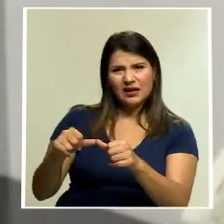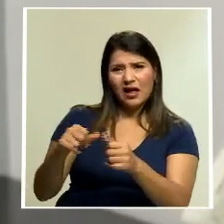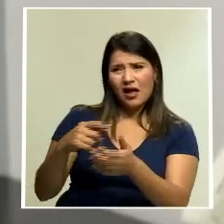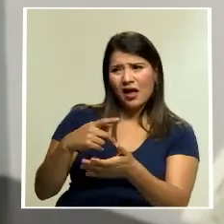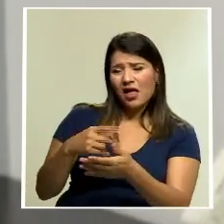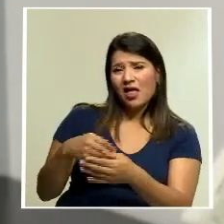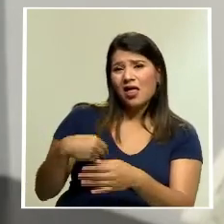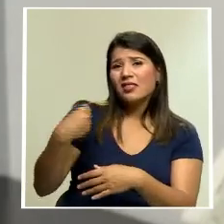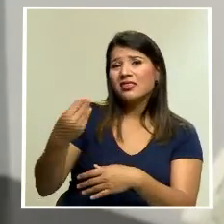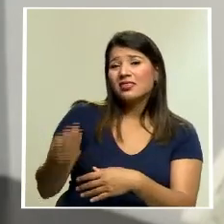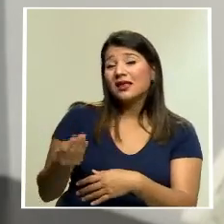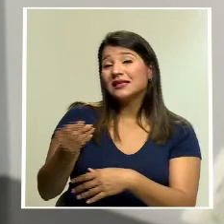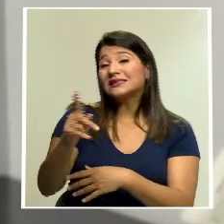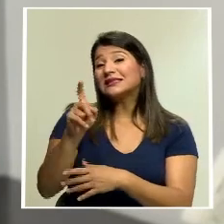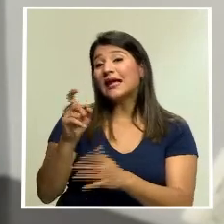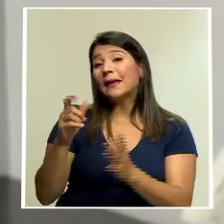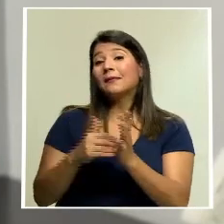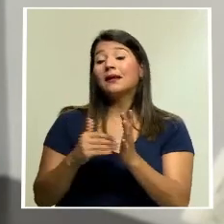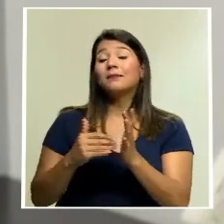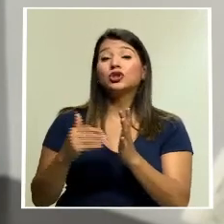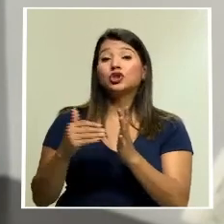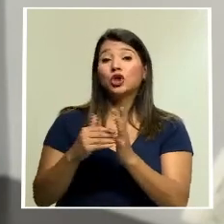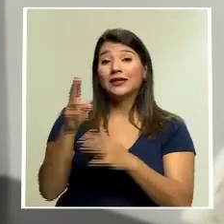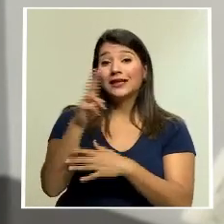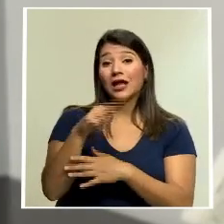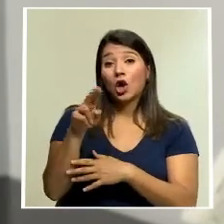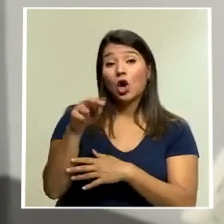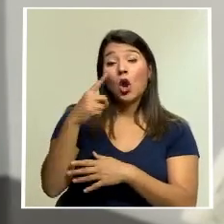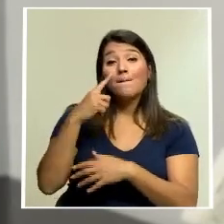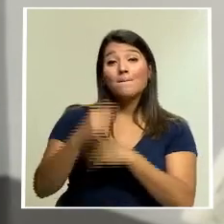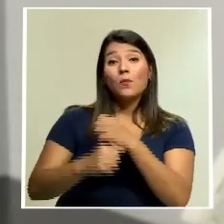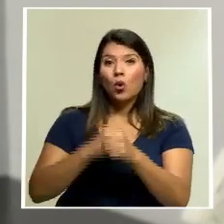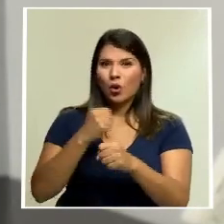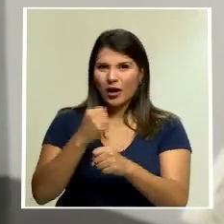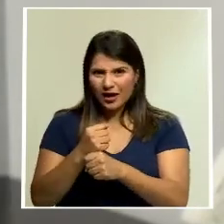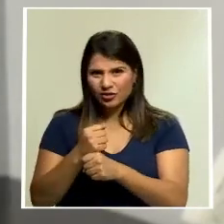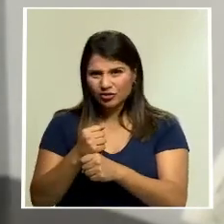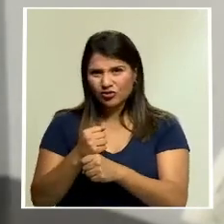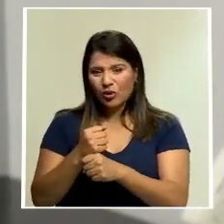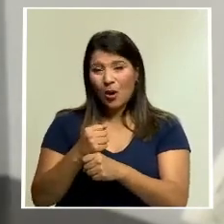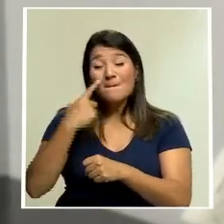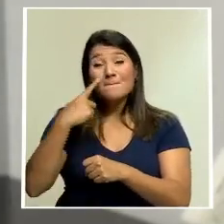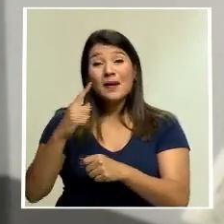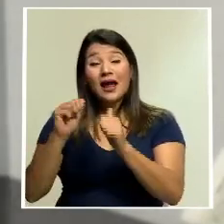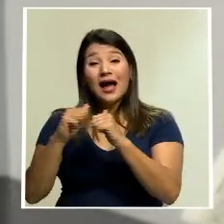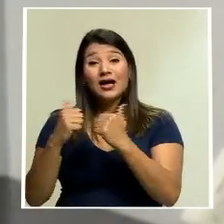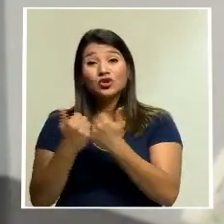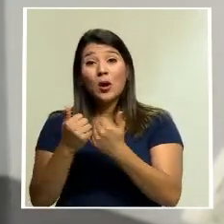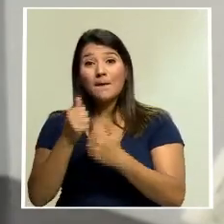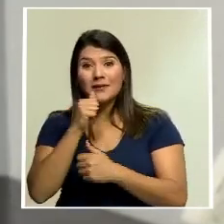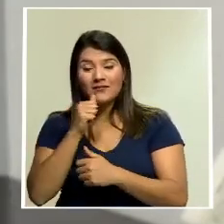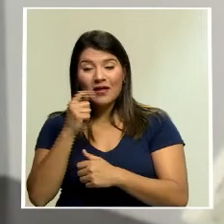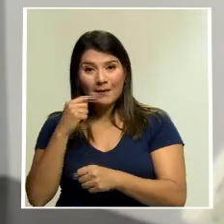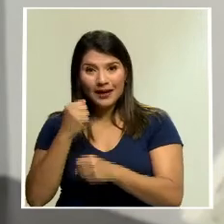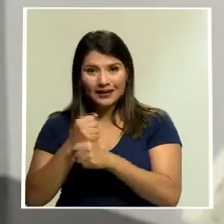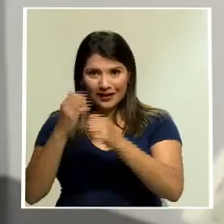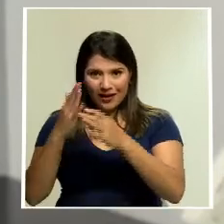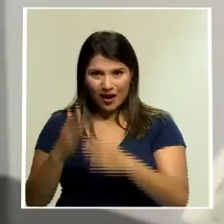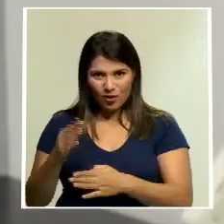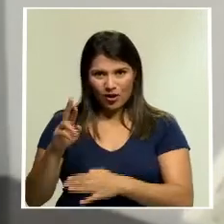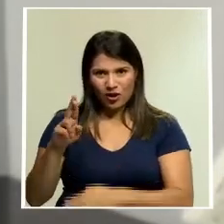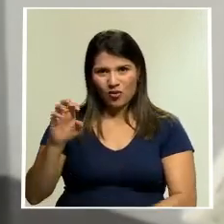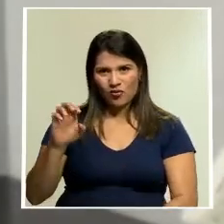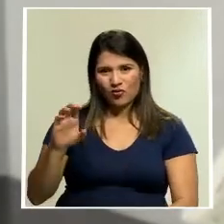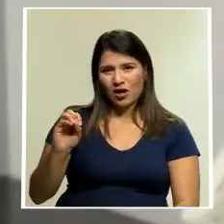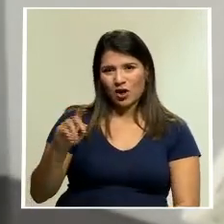colones anuales que se estaban girando a una asociación privada de trabajadores de Recope, pero al fin